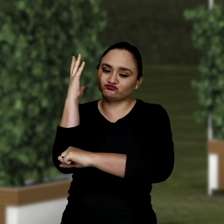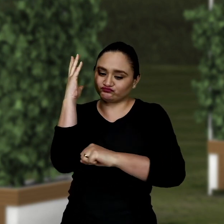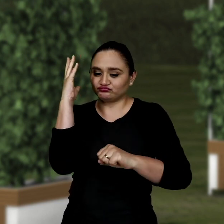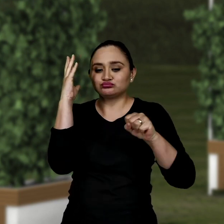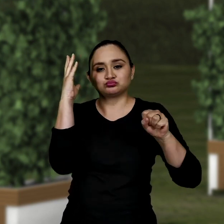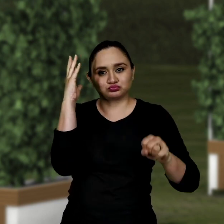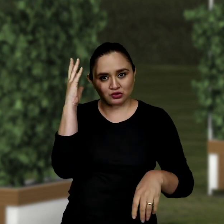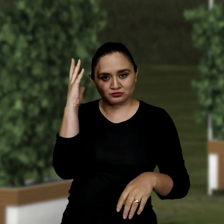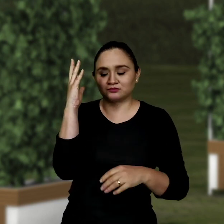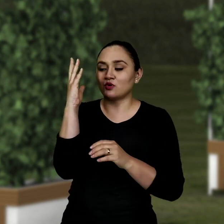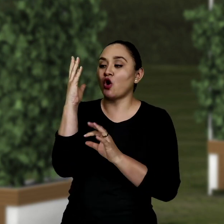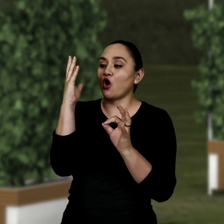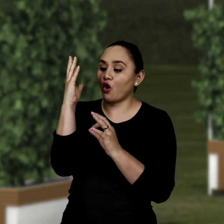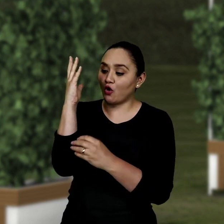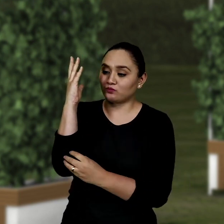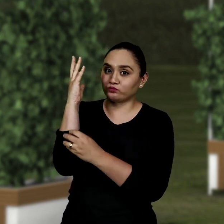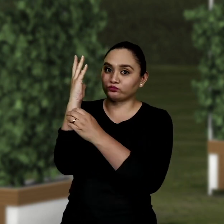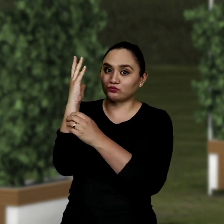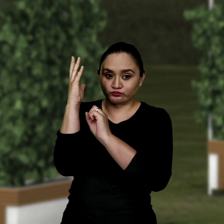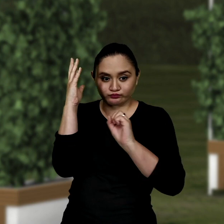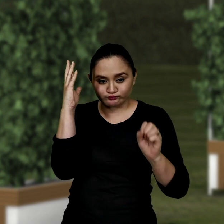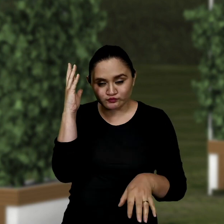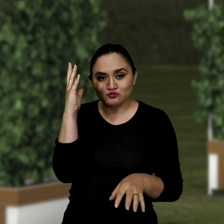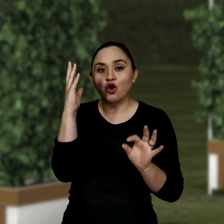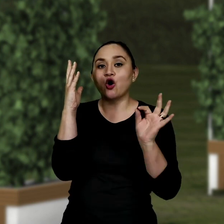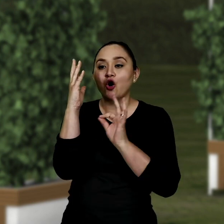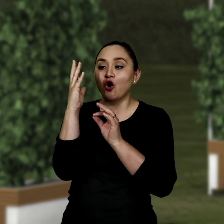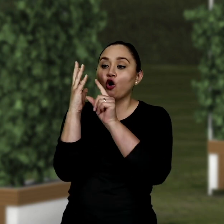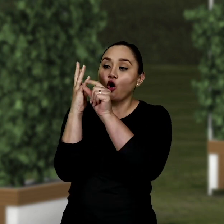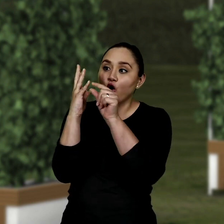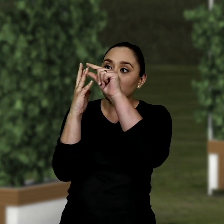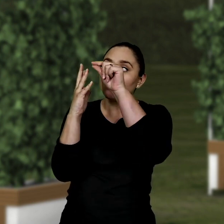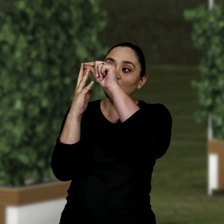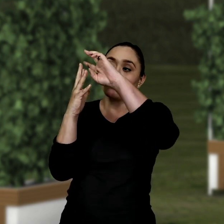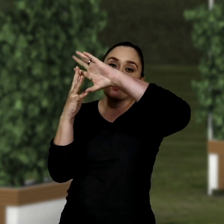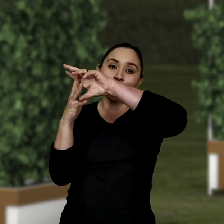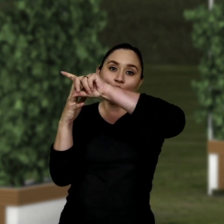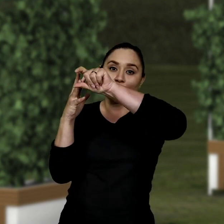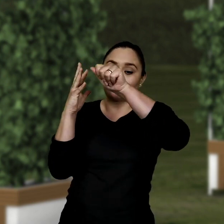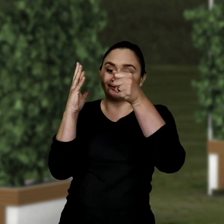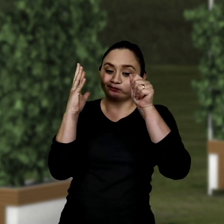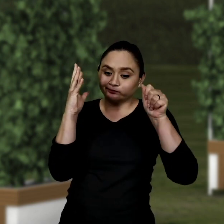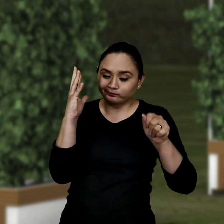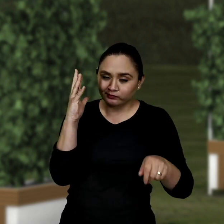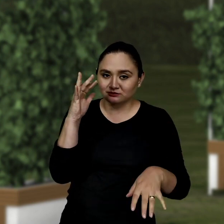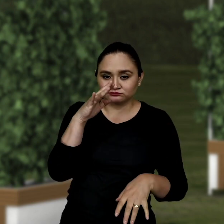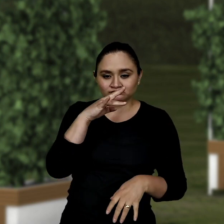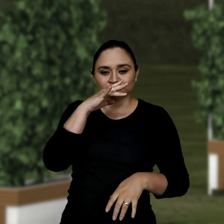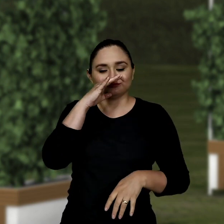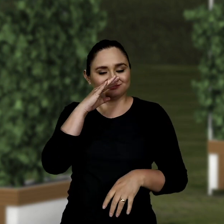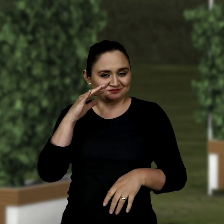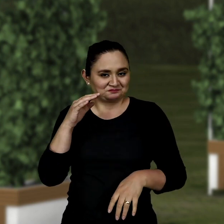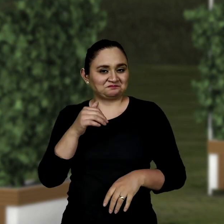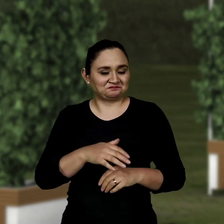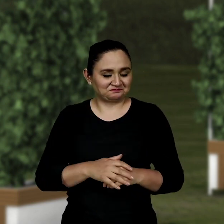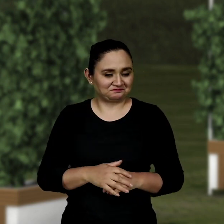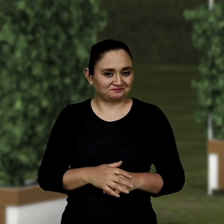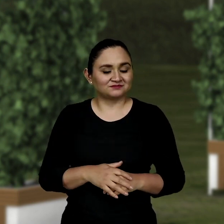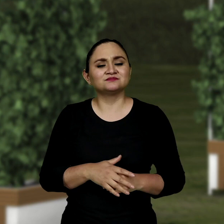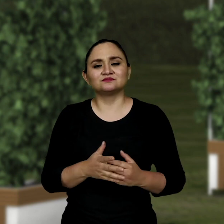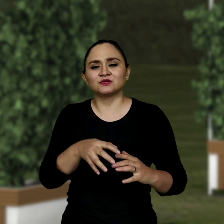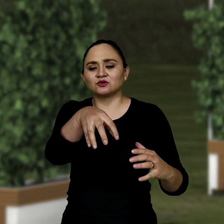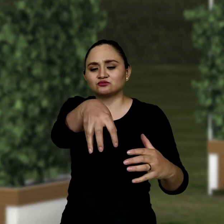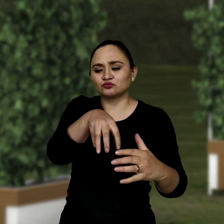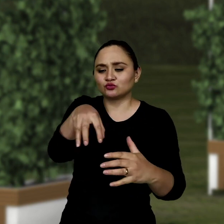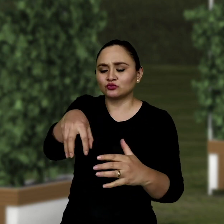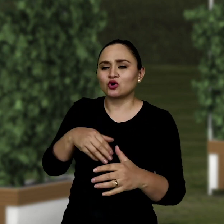tallos, tubérculos y hierbas aromáticas. La cosecha se la puede realizar de forma manual, es decir, con nuestras manos,